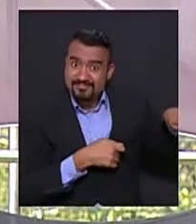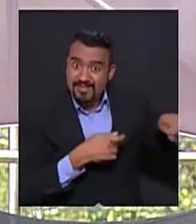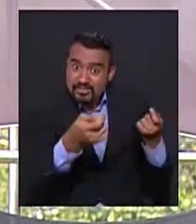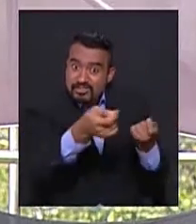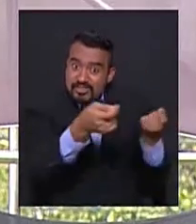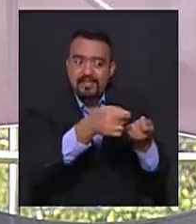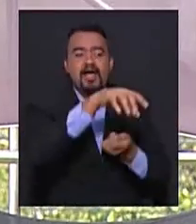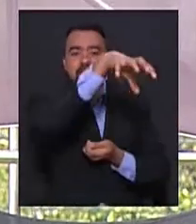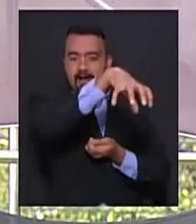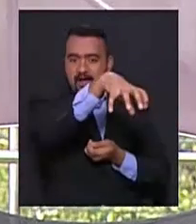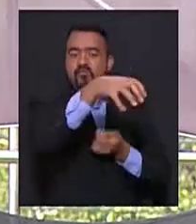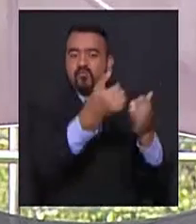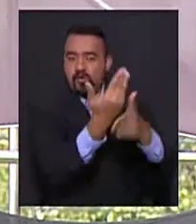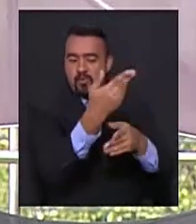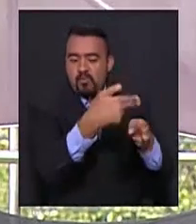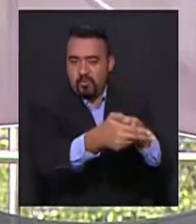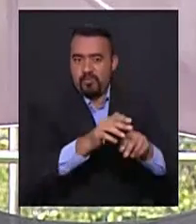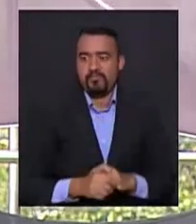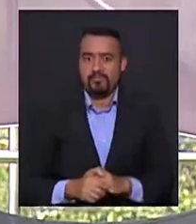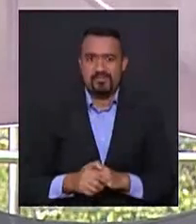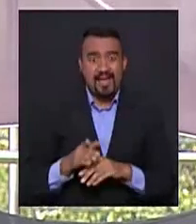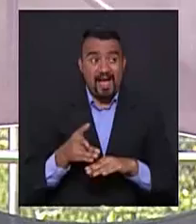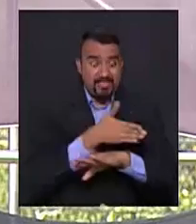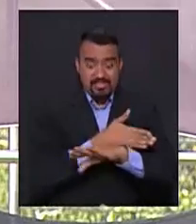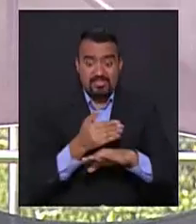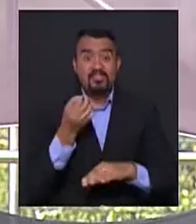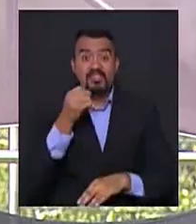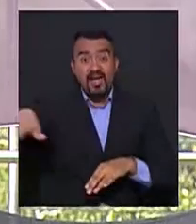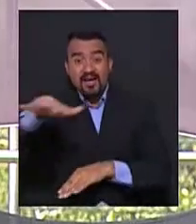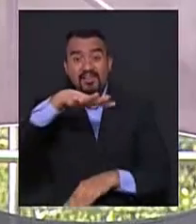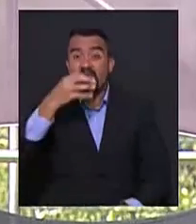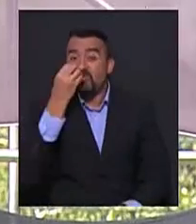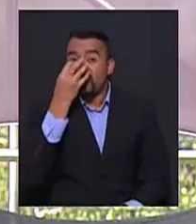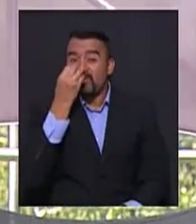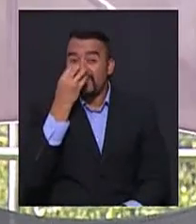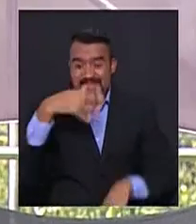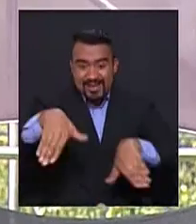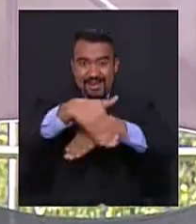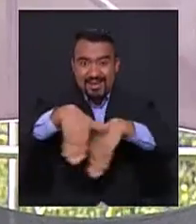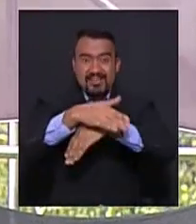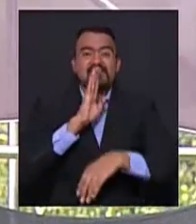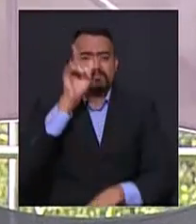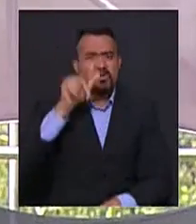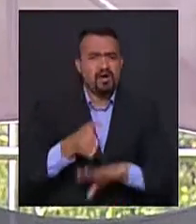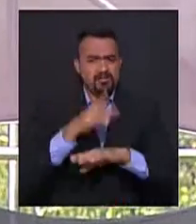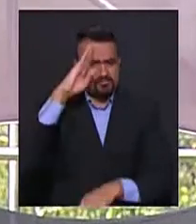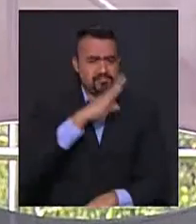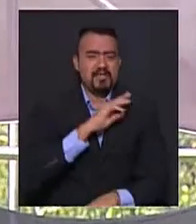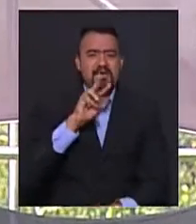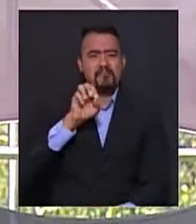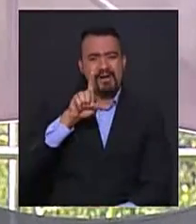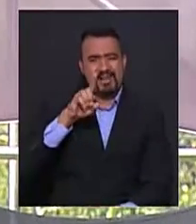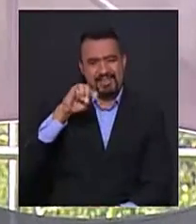el carrobomba que aún resuena en nuestro pecho. En la Floresta, en la calle en que asesinaron al general Valdemar